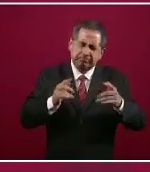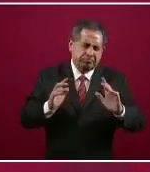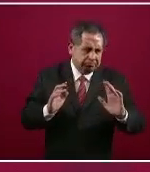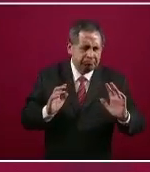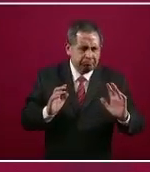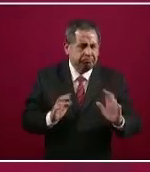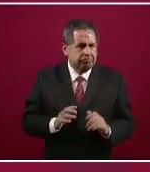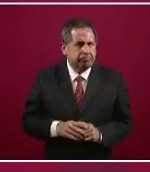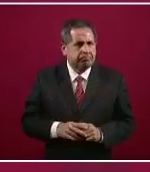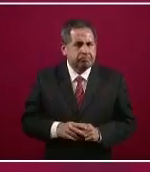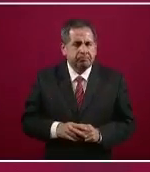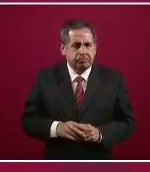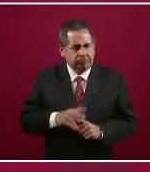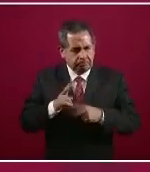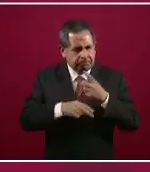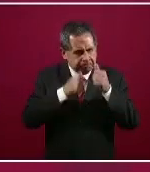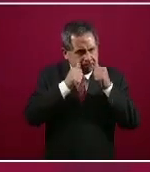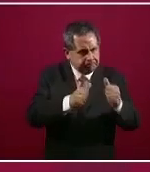Hay